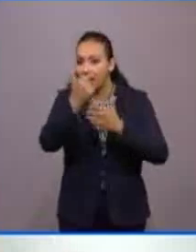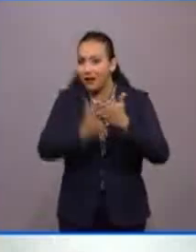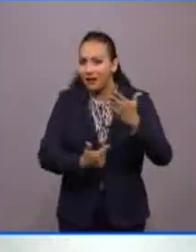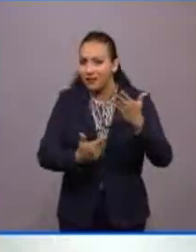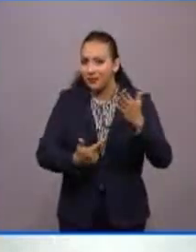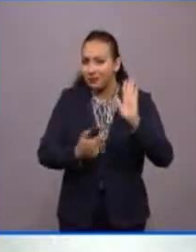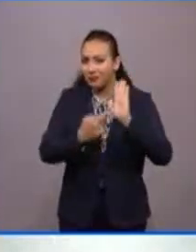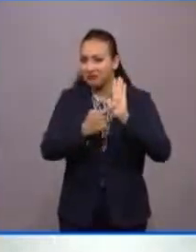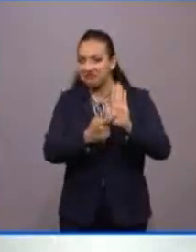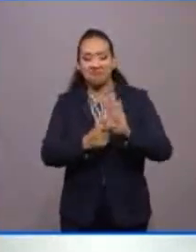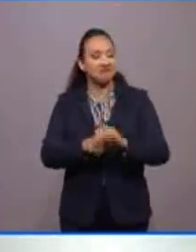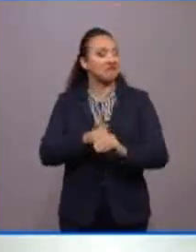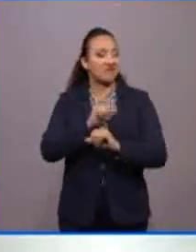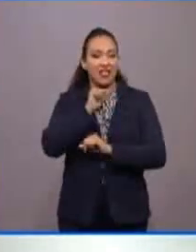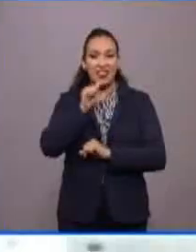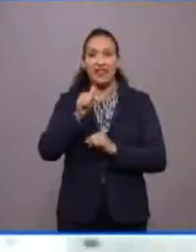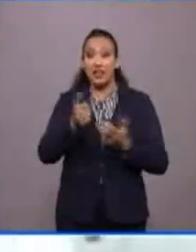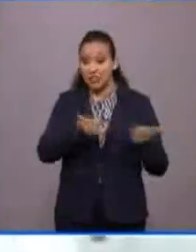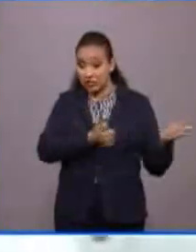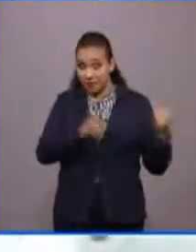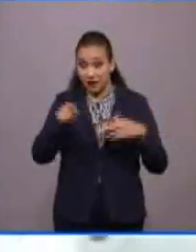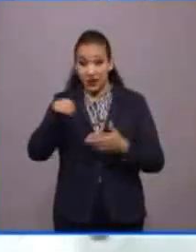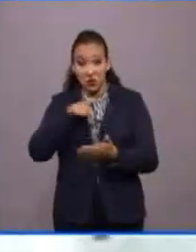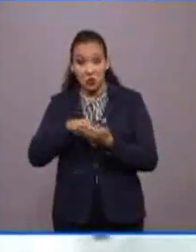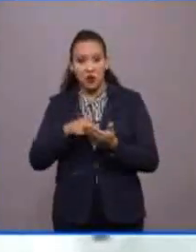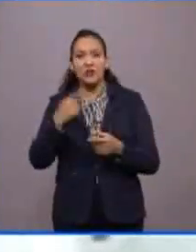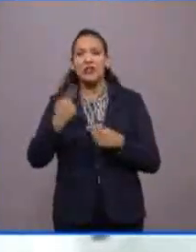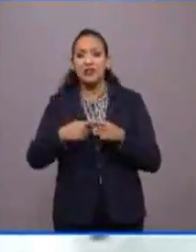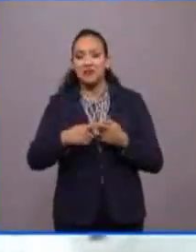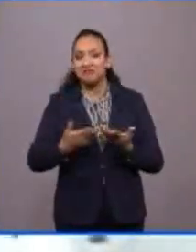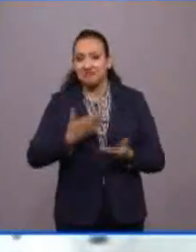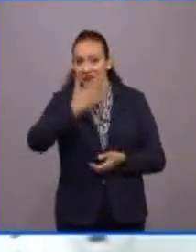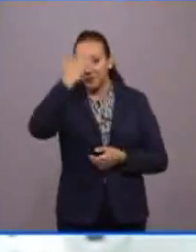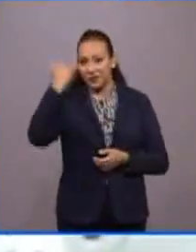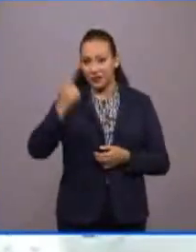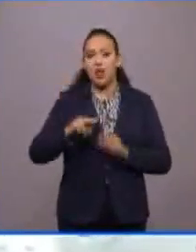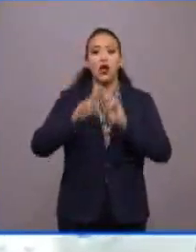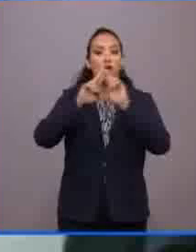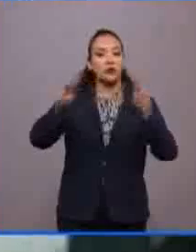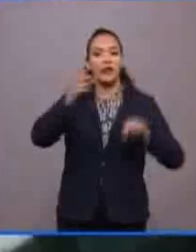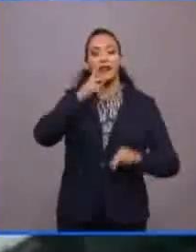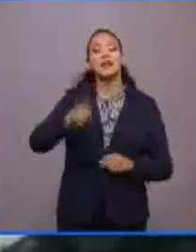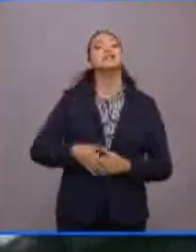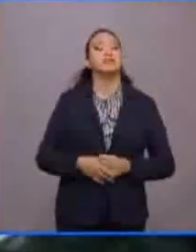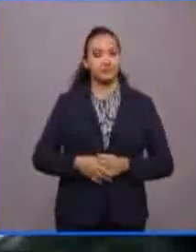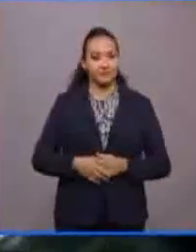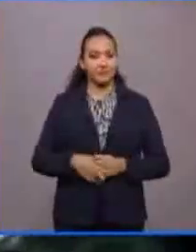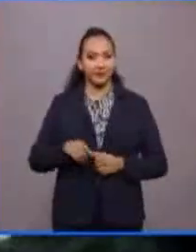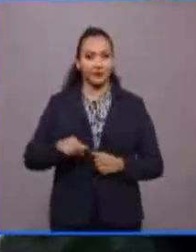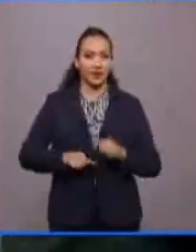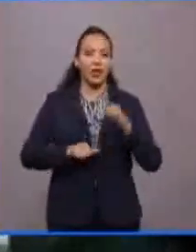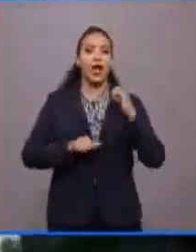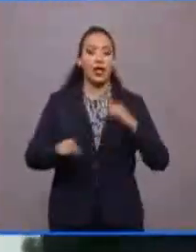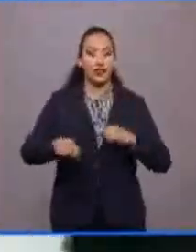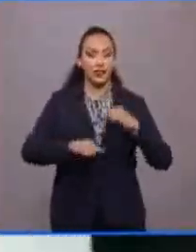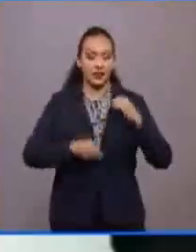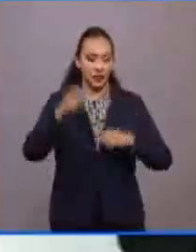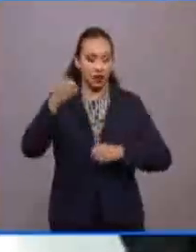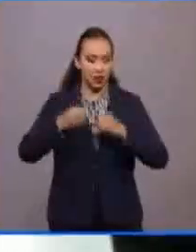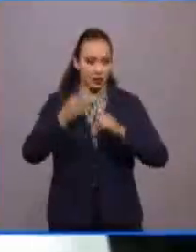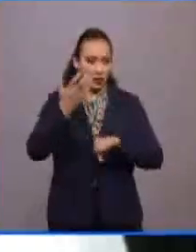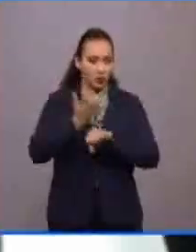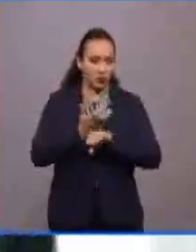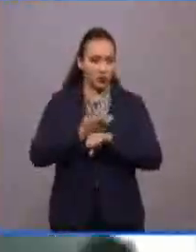de las personas trasladadas a ese centro de detención. Naciones Unidas reconoce el papel que ha desempeñado el Poder Judicial de Estados